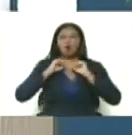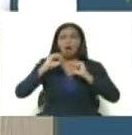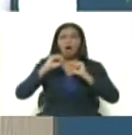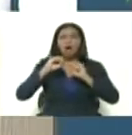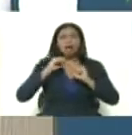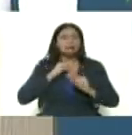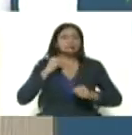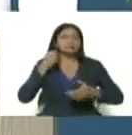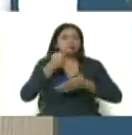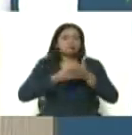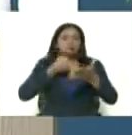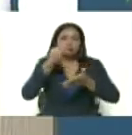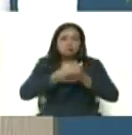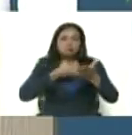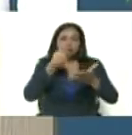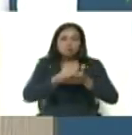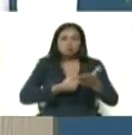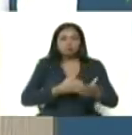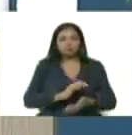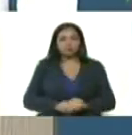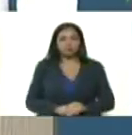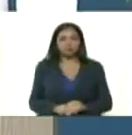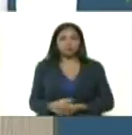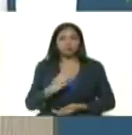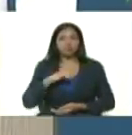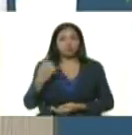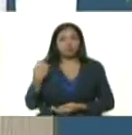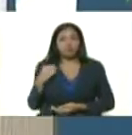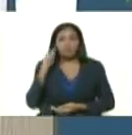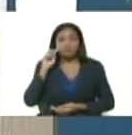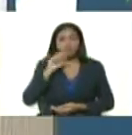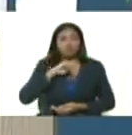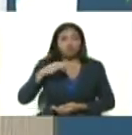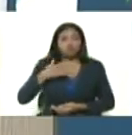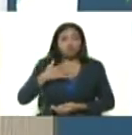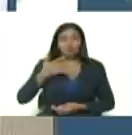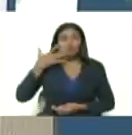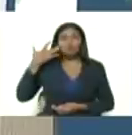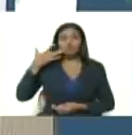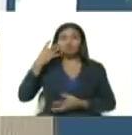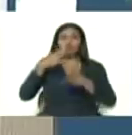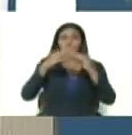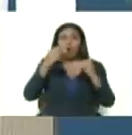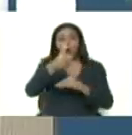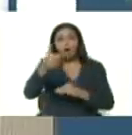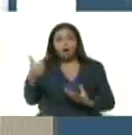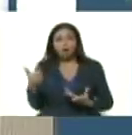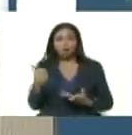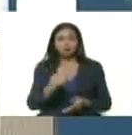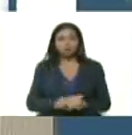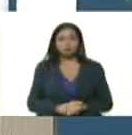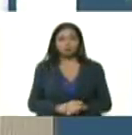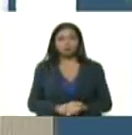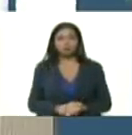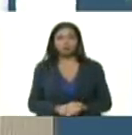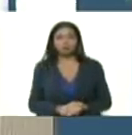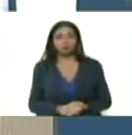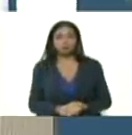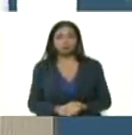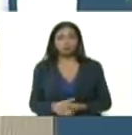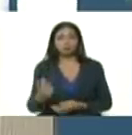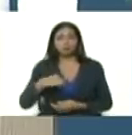constancia. Tenemos cosas de qué enorgullecernos todas y todos. No estamos